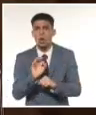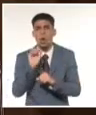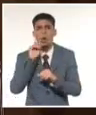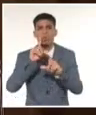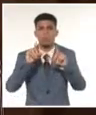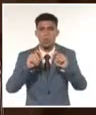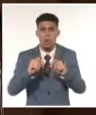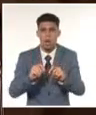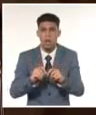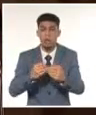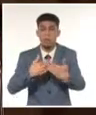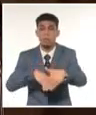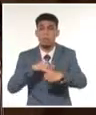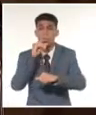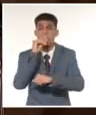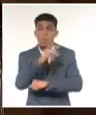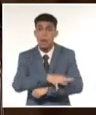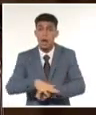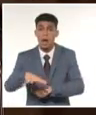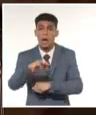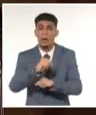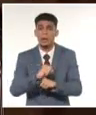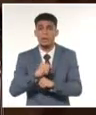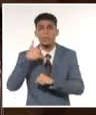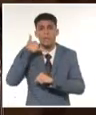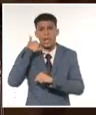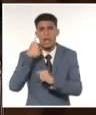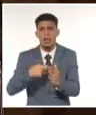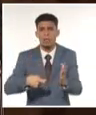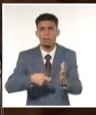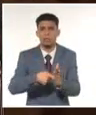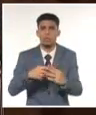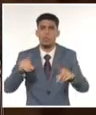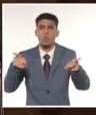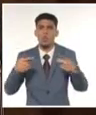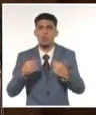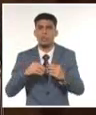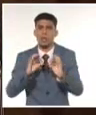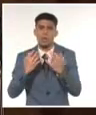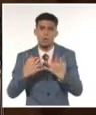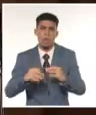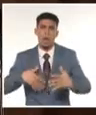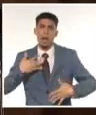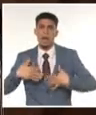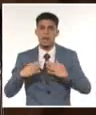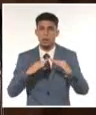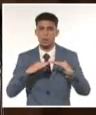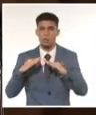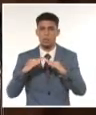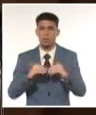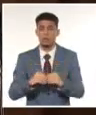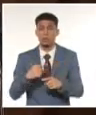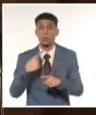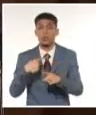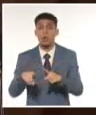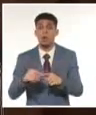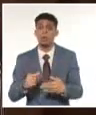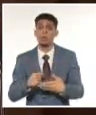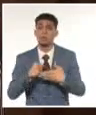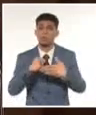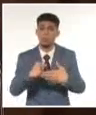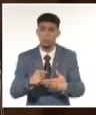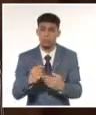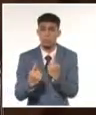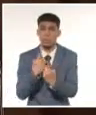memoria o un celular en sus comunidades. Otros dando aliento, ayudando a reconstruir lo afectado a los que